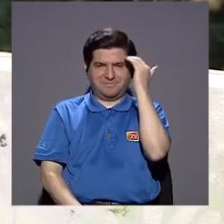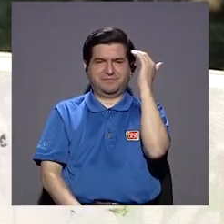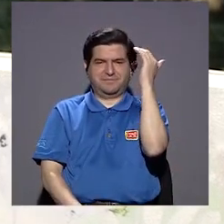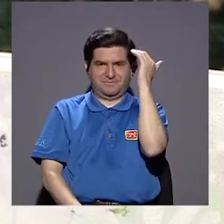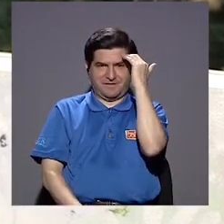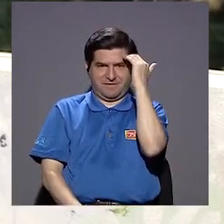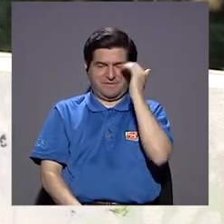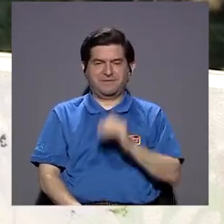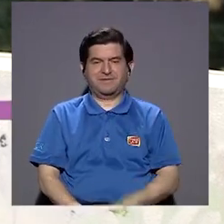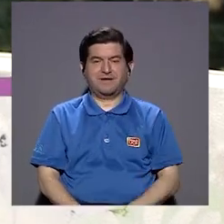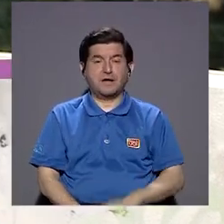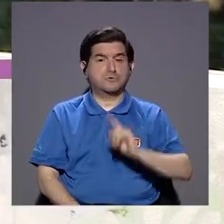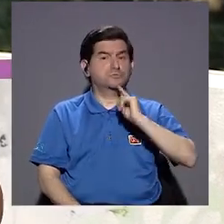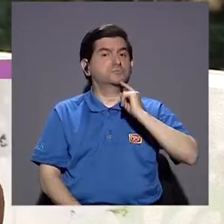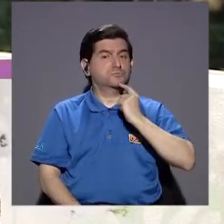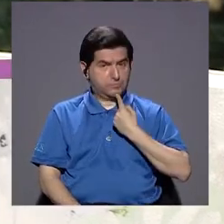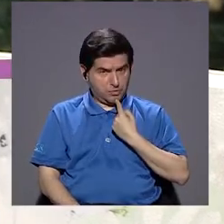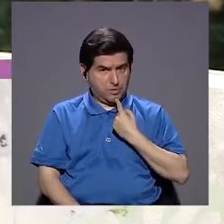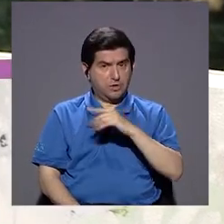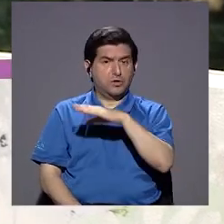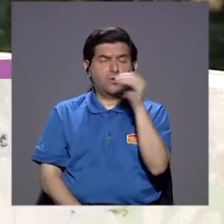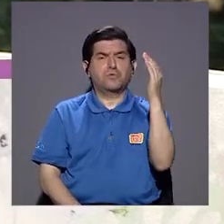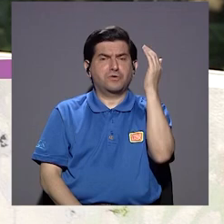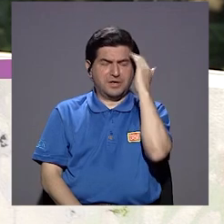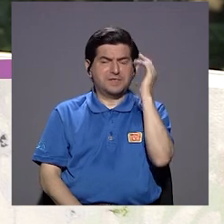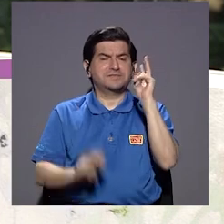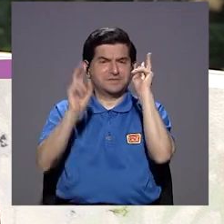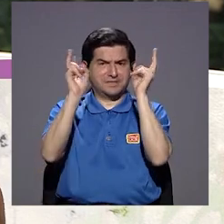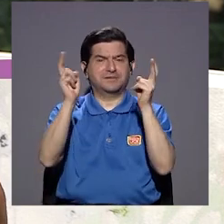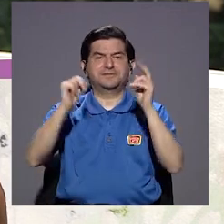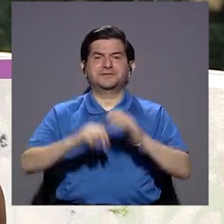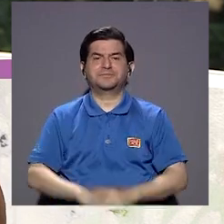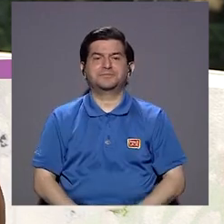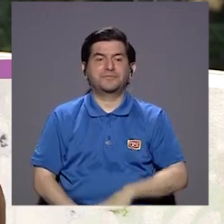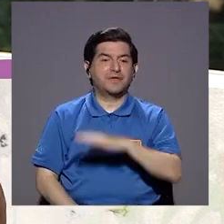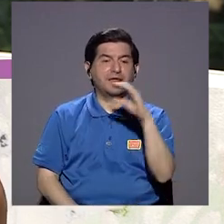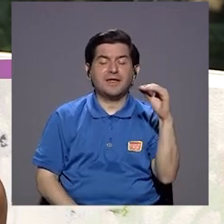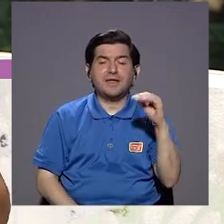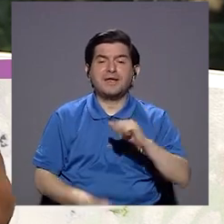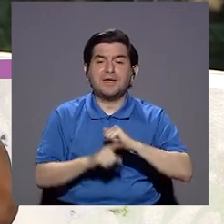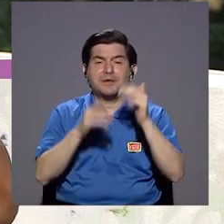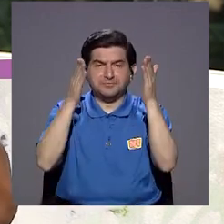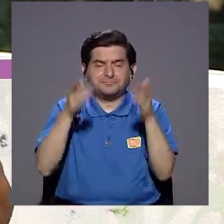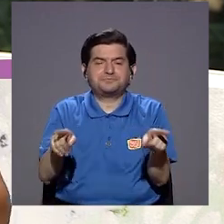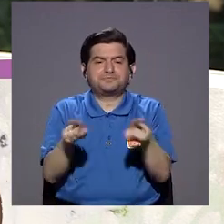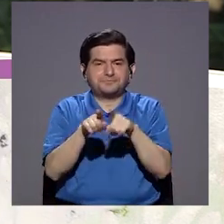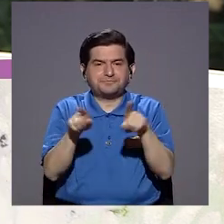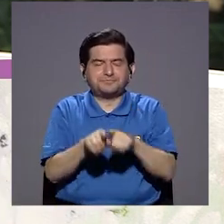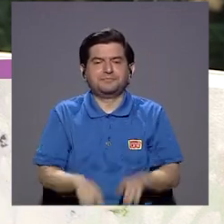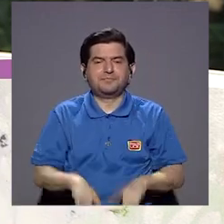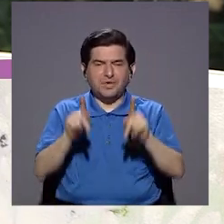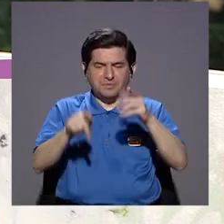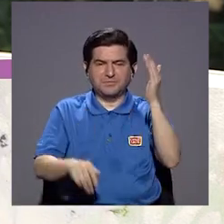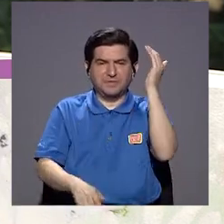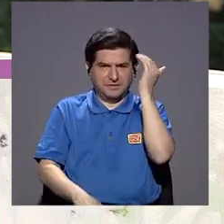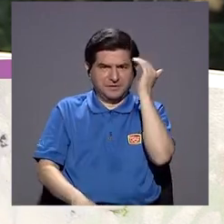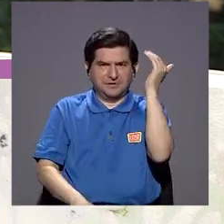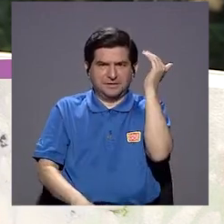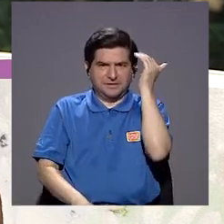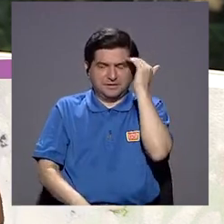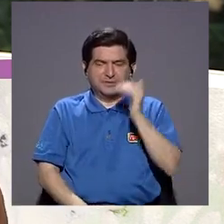sea serio y que conozca la materia, y un practicante también que sea muy